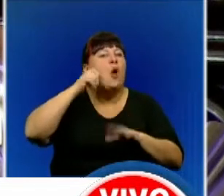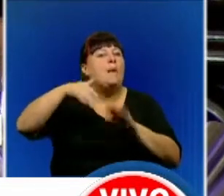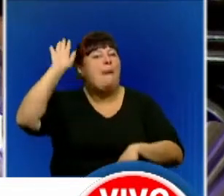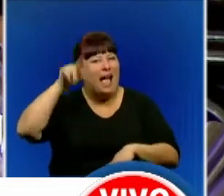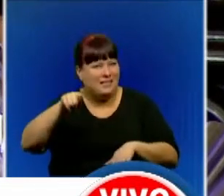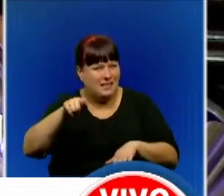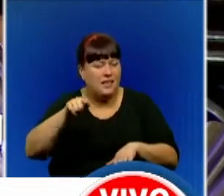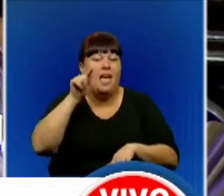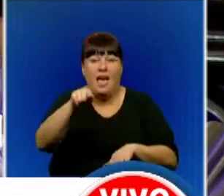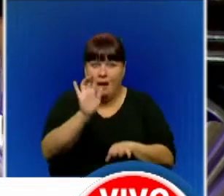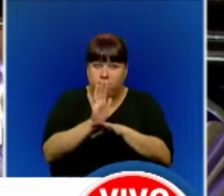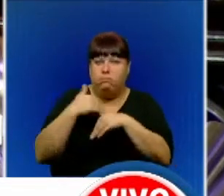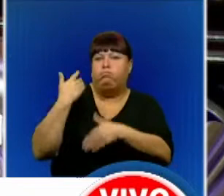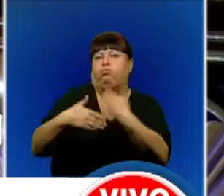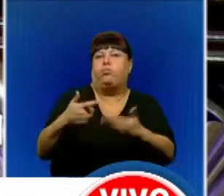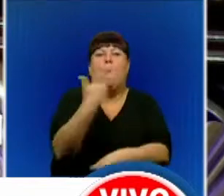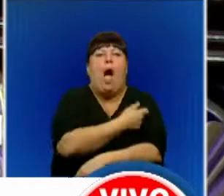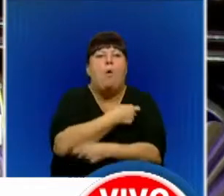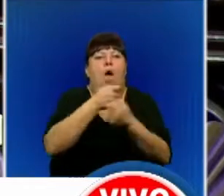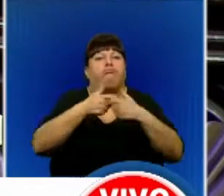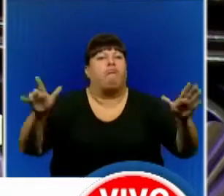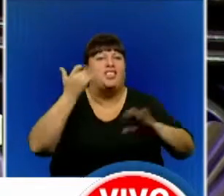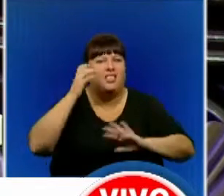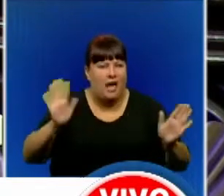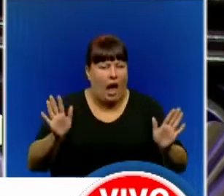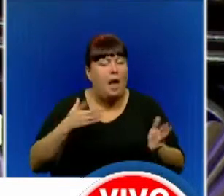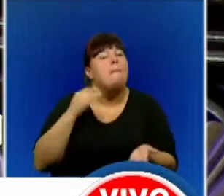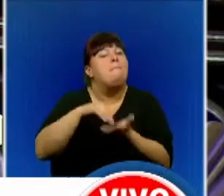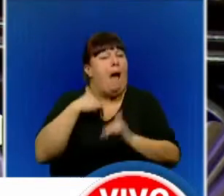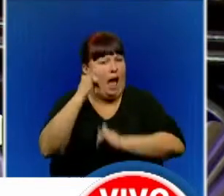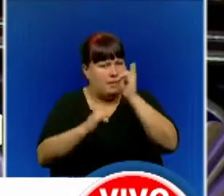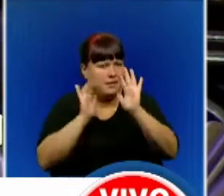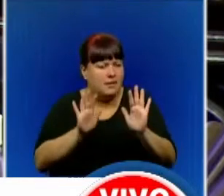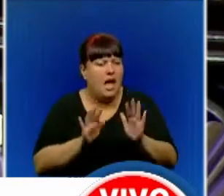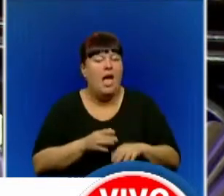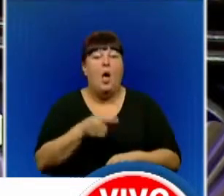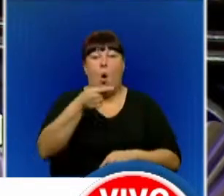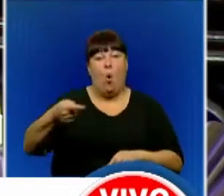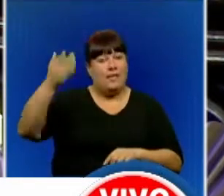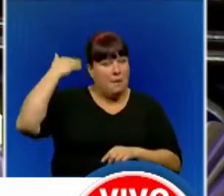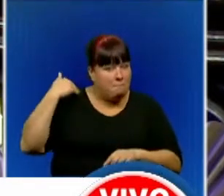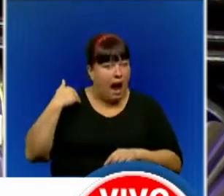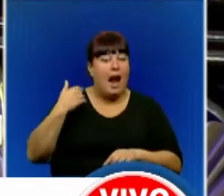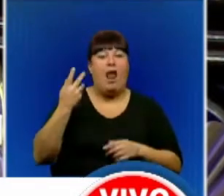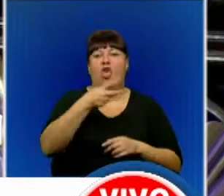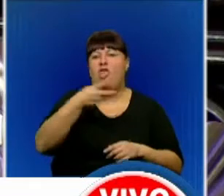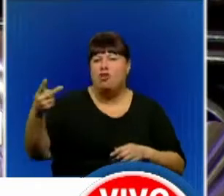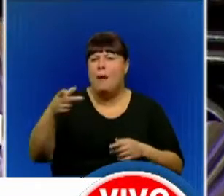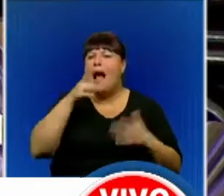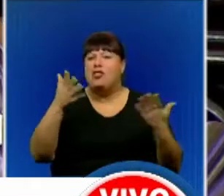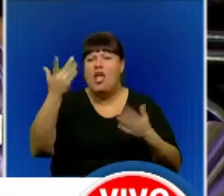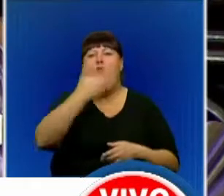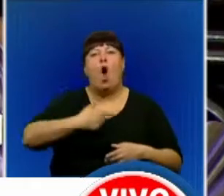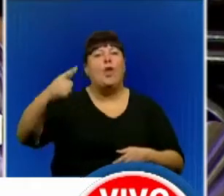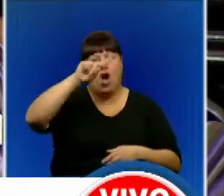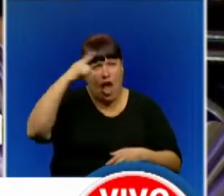años y eso habla del avance de la vacunación. Pero le digo algo más. La semana pasada, hace 14 días, el Gobierno